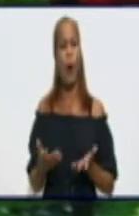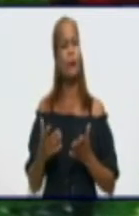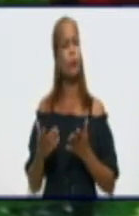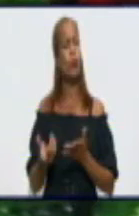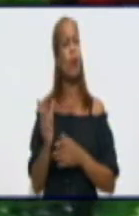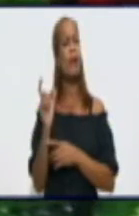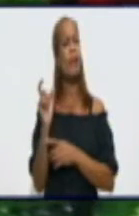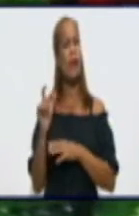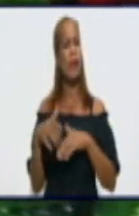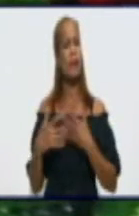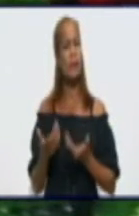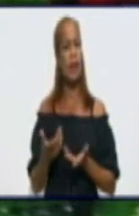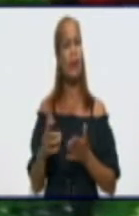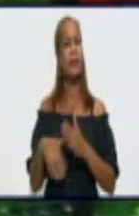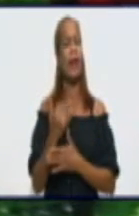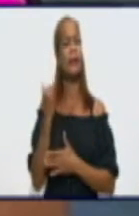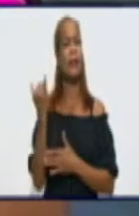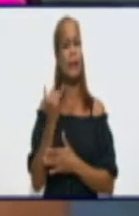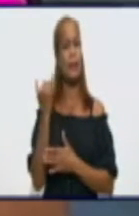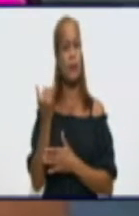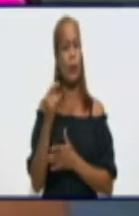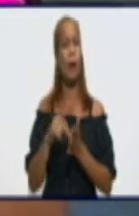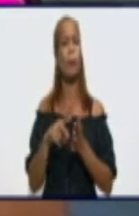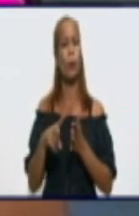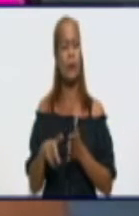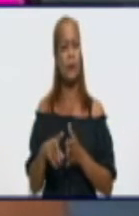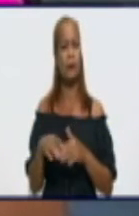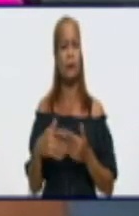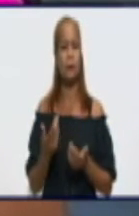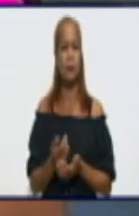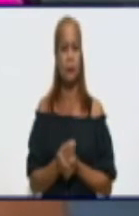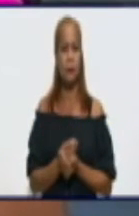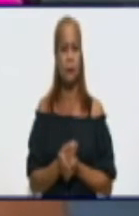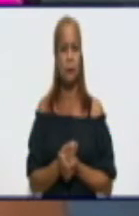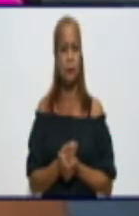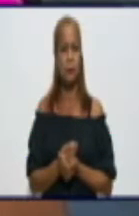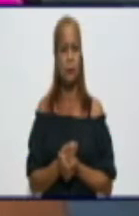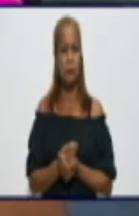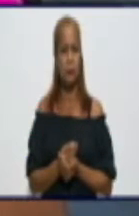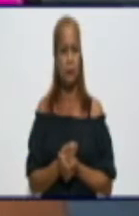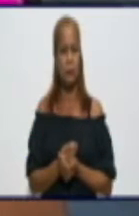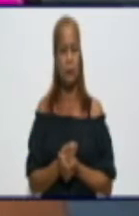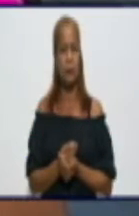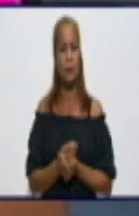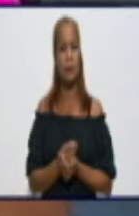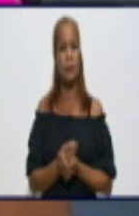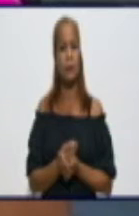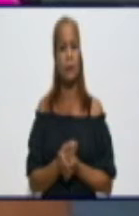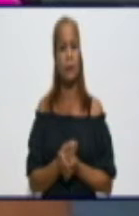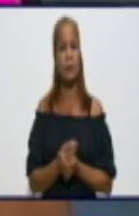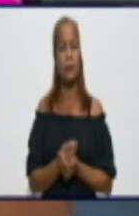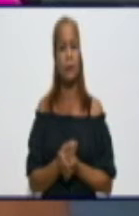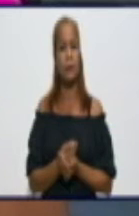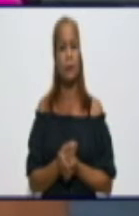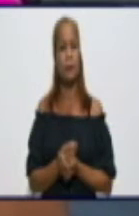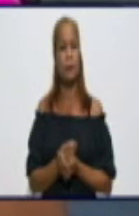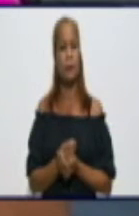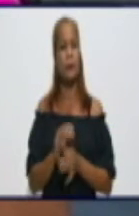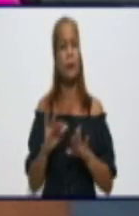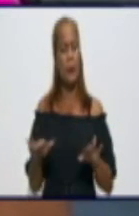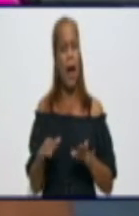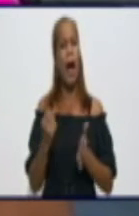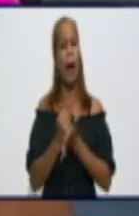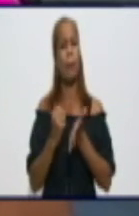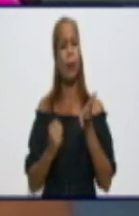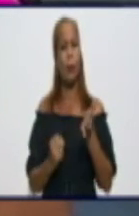de la Familia en nuestra provincia? En nuestra provincia desde 1996 venimos ya aprobando y